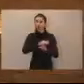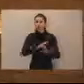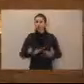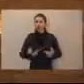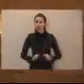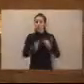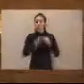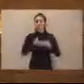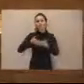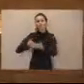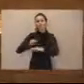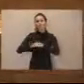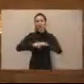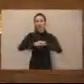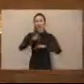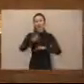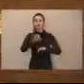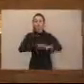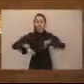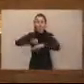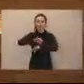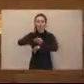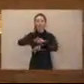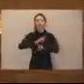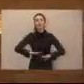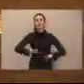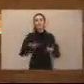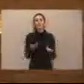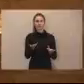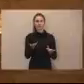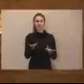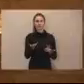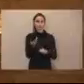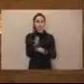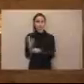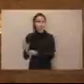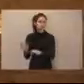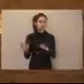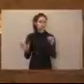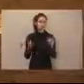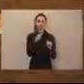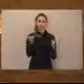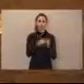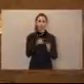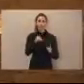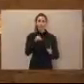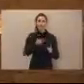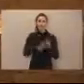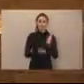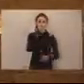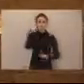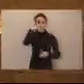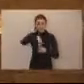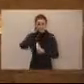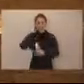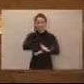Los impedimentos para cumplir con la tasa de reposición hacen que haya muchas plazas vacantes. Calculamos que más de 2.000 en este momento en la Administración